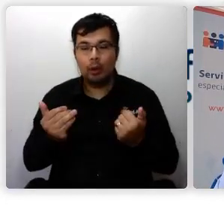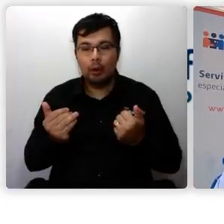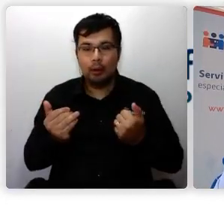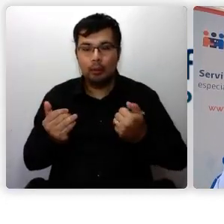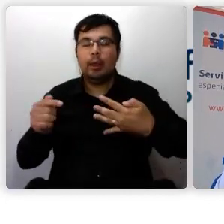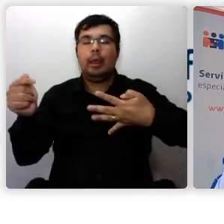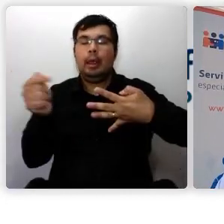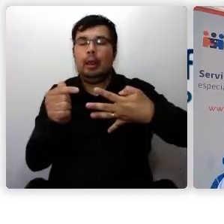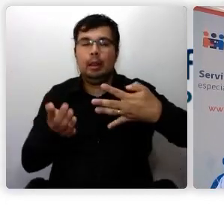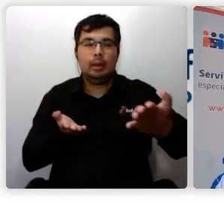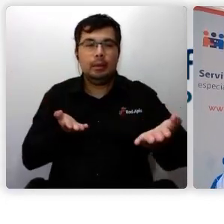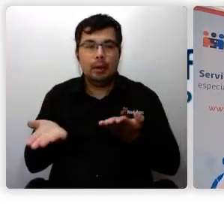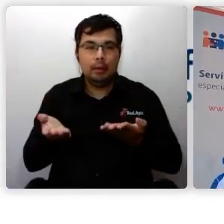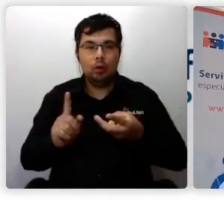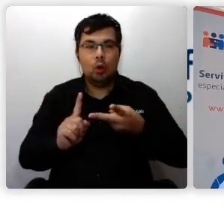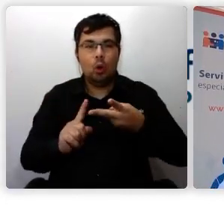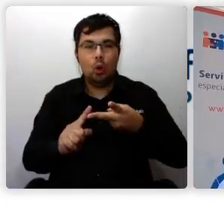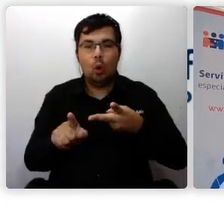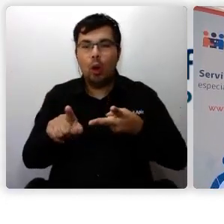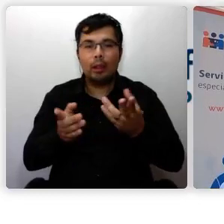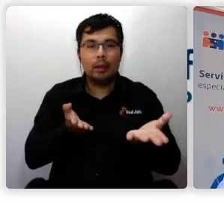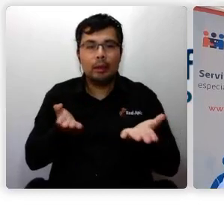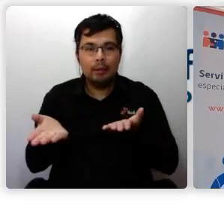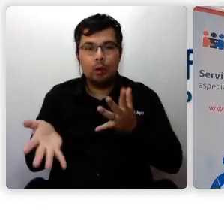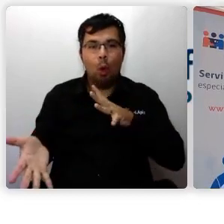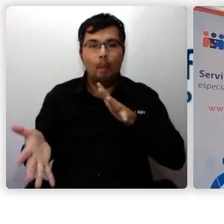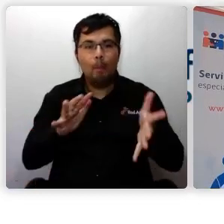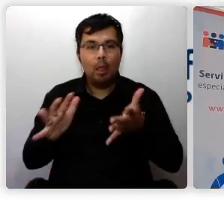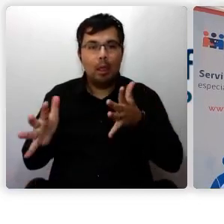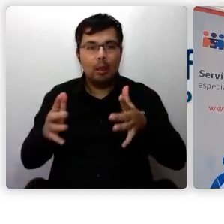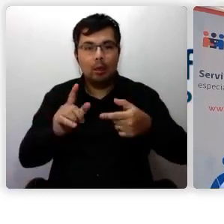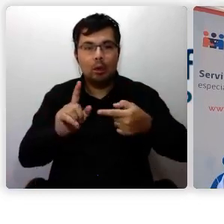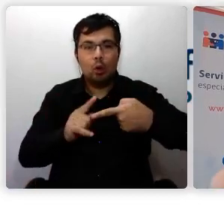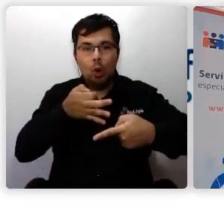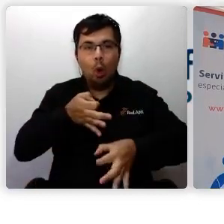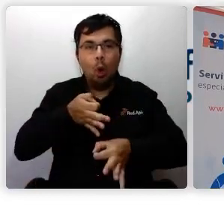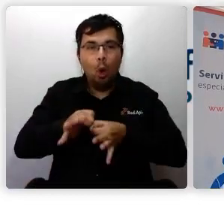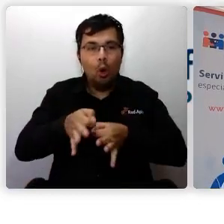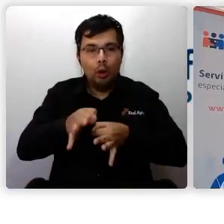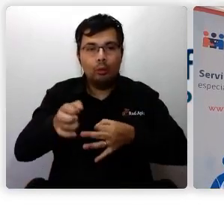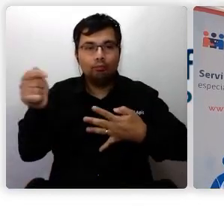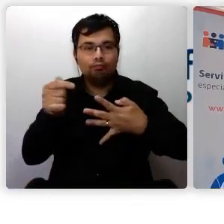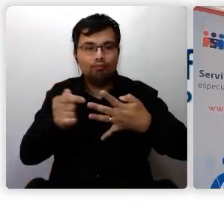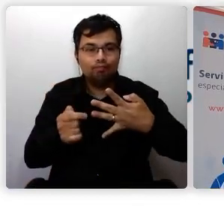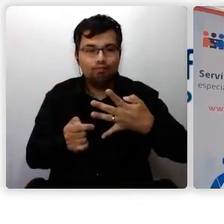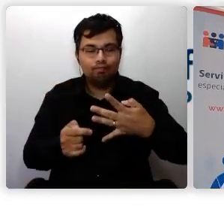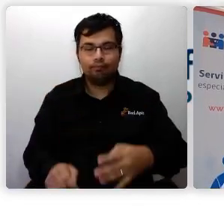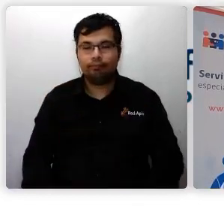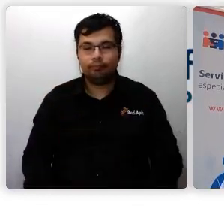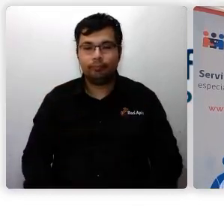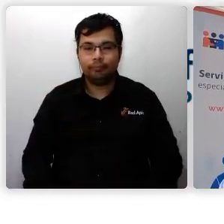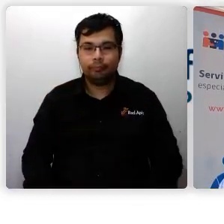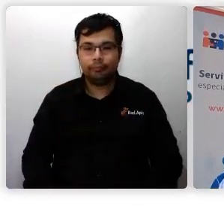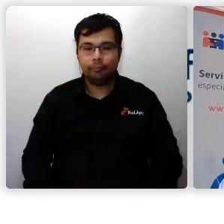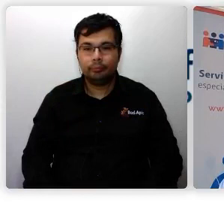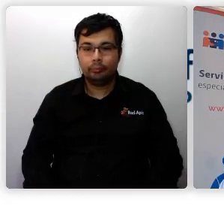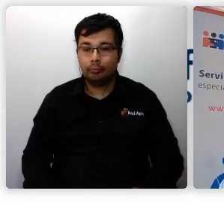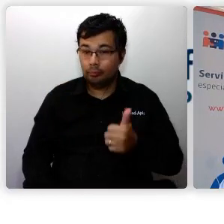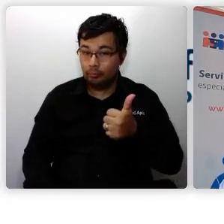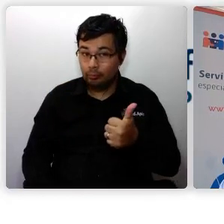usted necesita el servicio de mediación que consiste en tal y tal cosa. le decimos, ¿le sirve ese